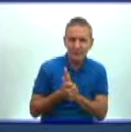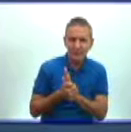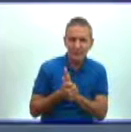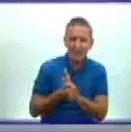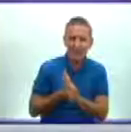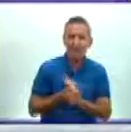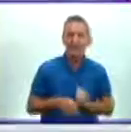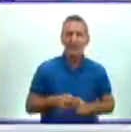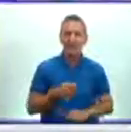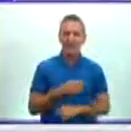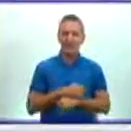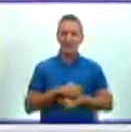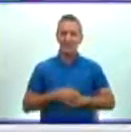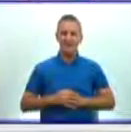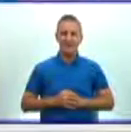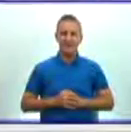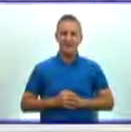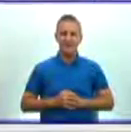secretos.